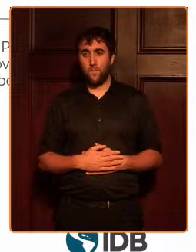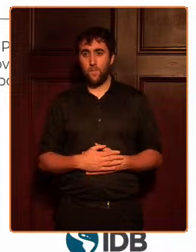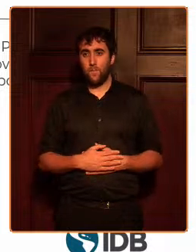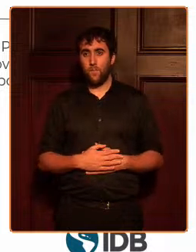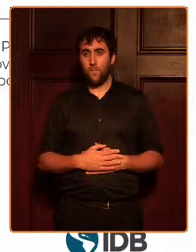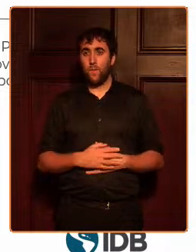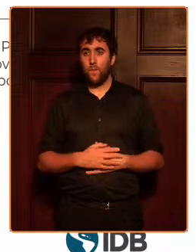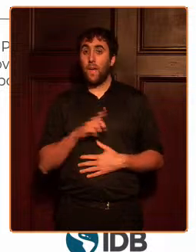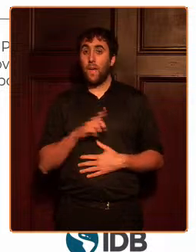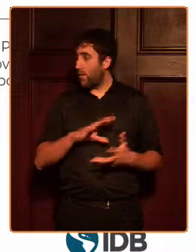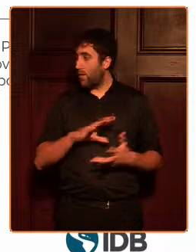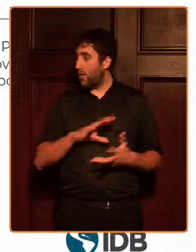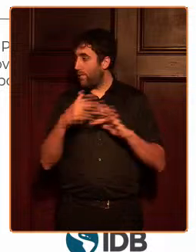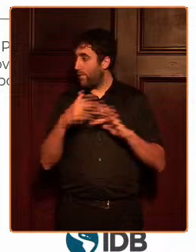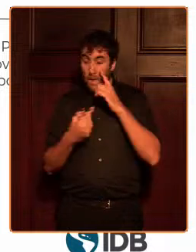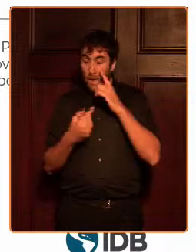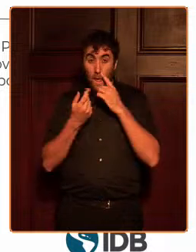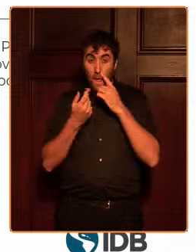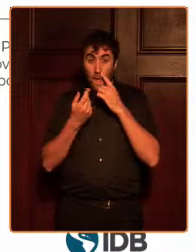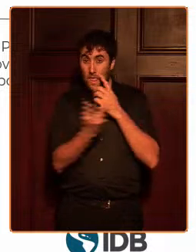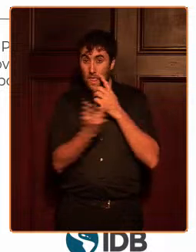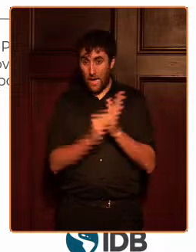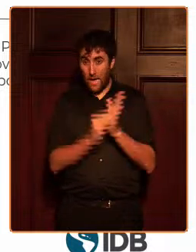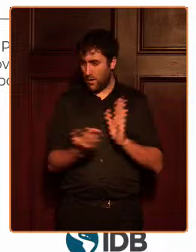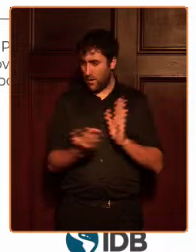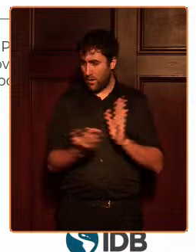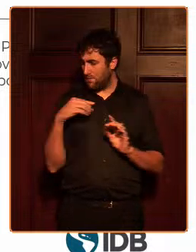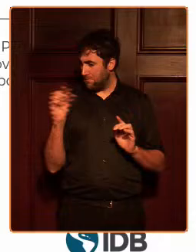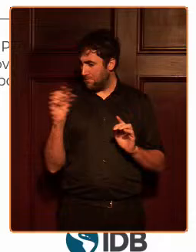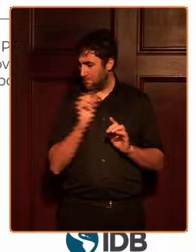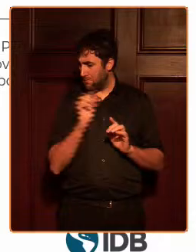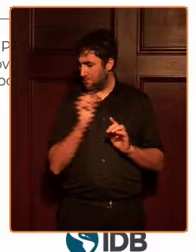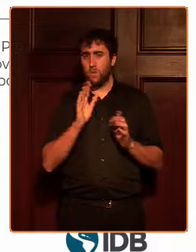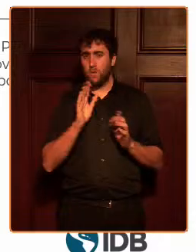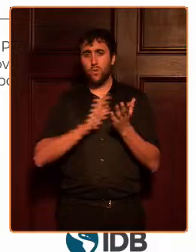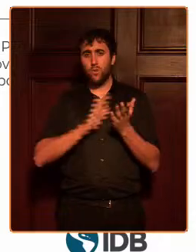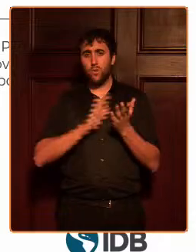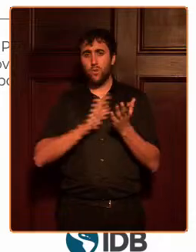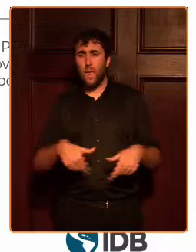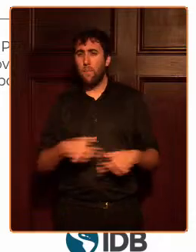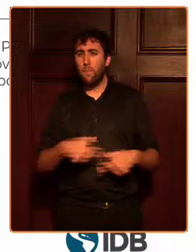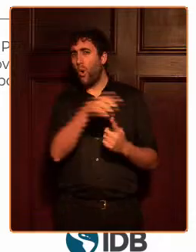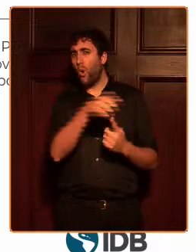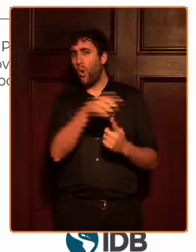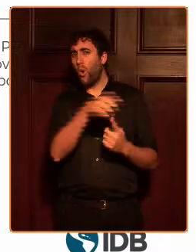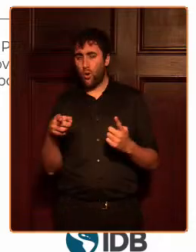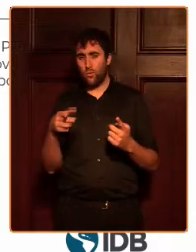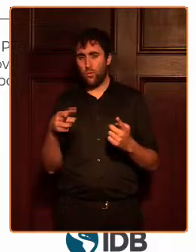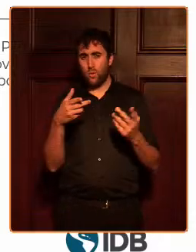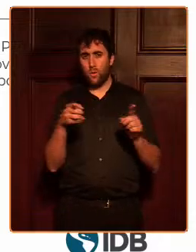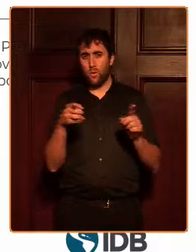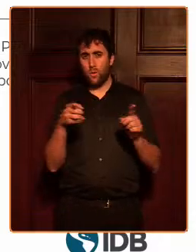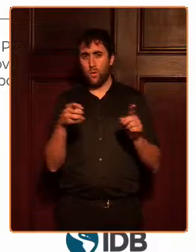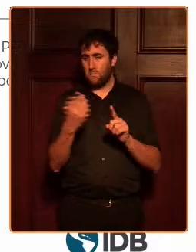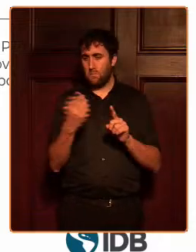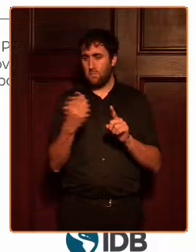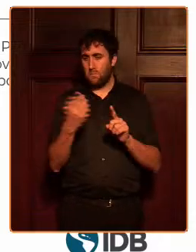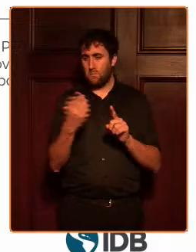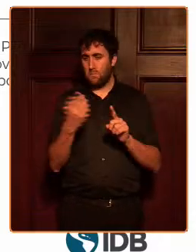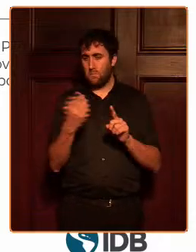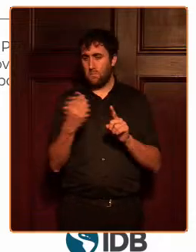Estos son datos de análisis de un paper reciente de Chatterjee y otros que se publicó en Enver hace unas